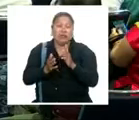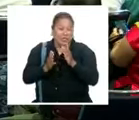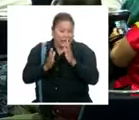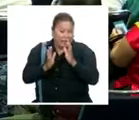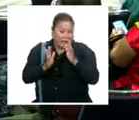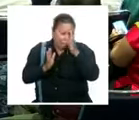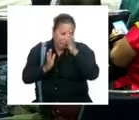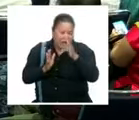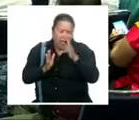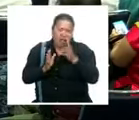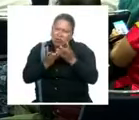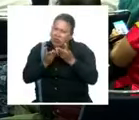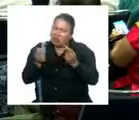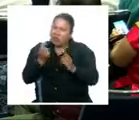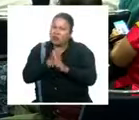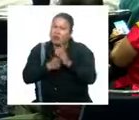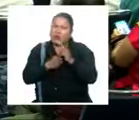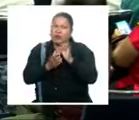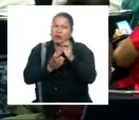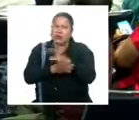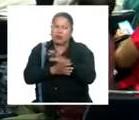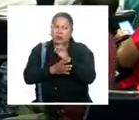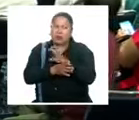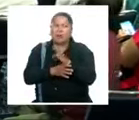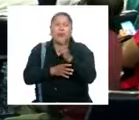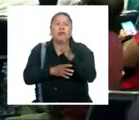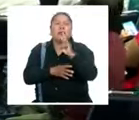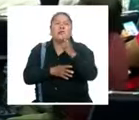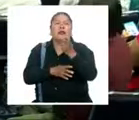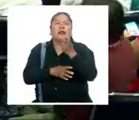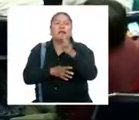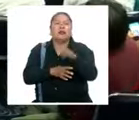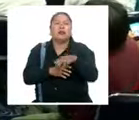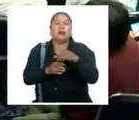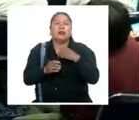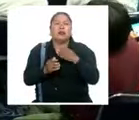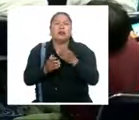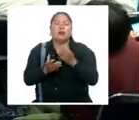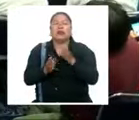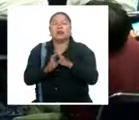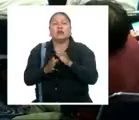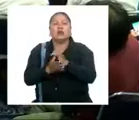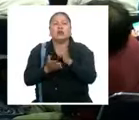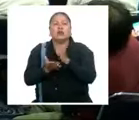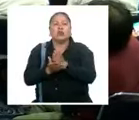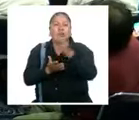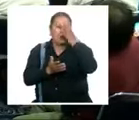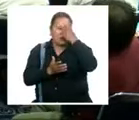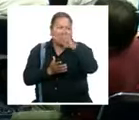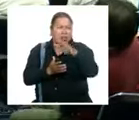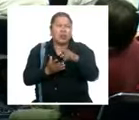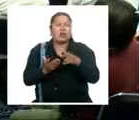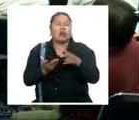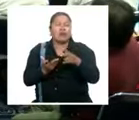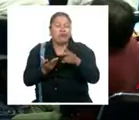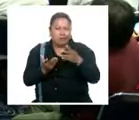la atención a la basura. Nos ayudó mucho el gobierno de la Ciudad de México, se visitó la planta tratadora